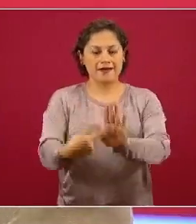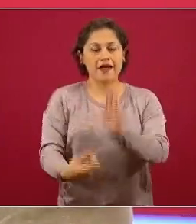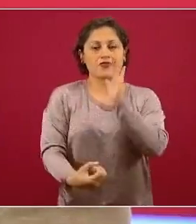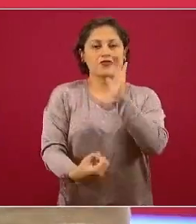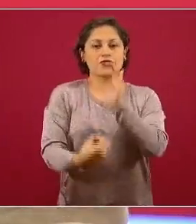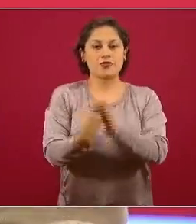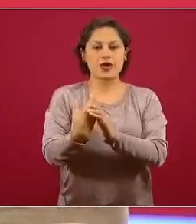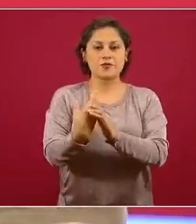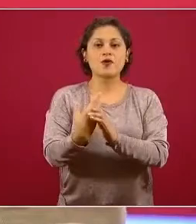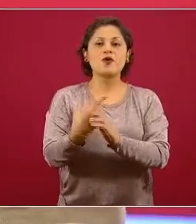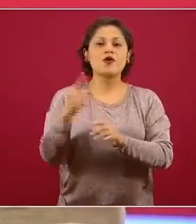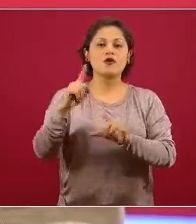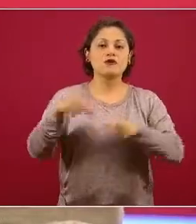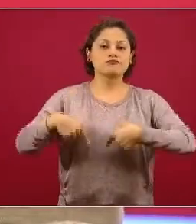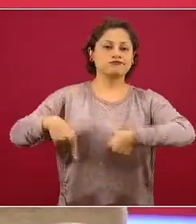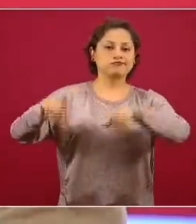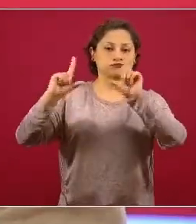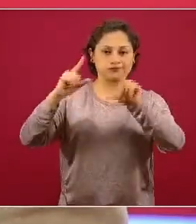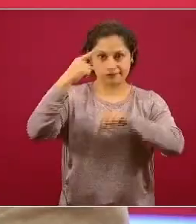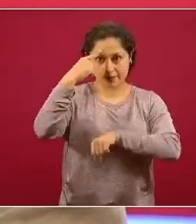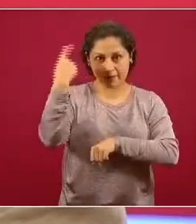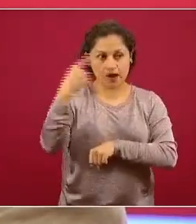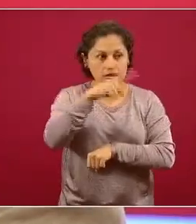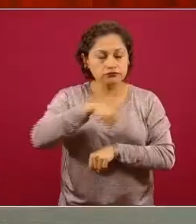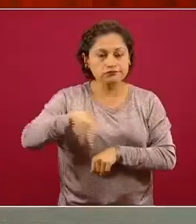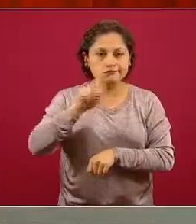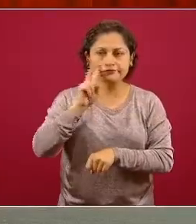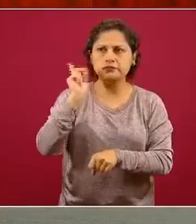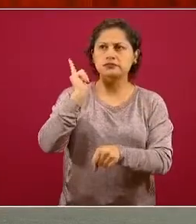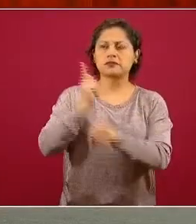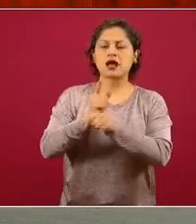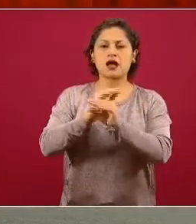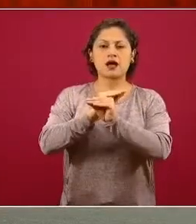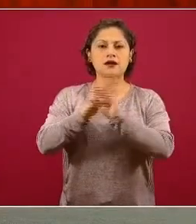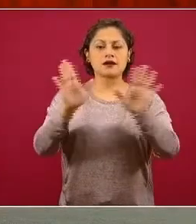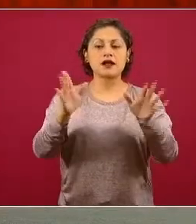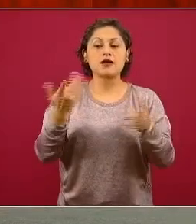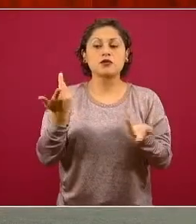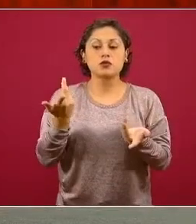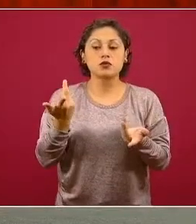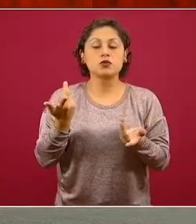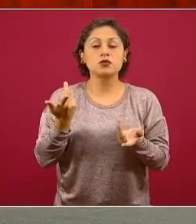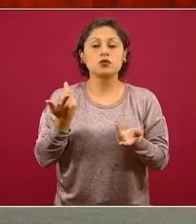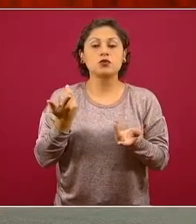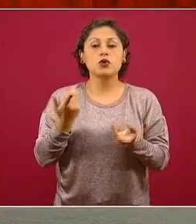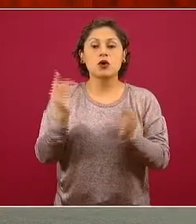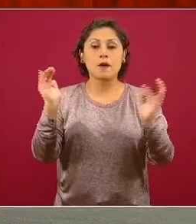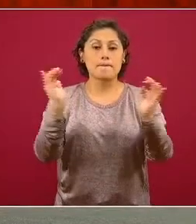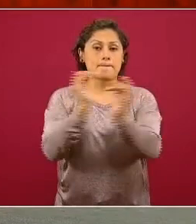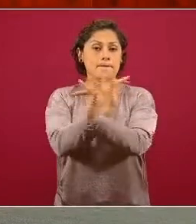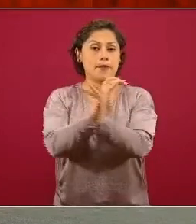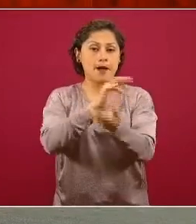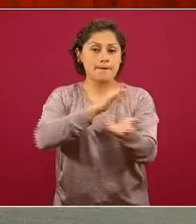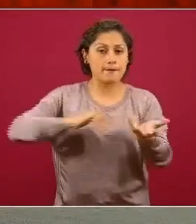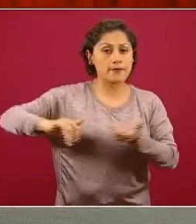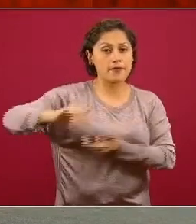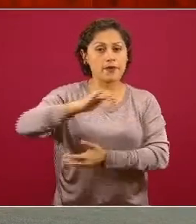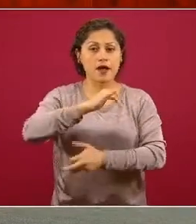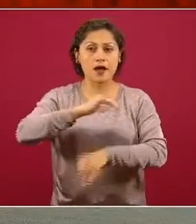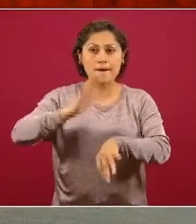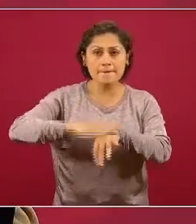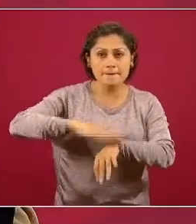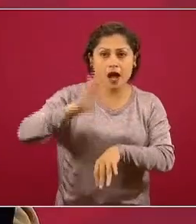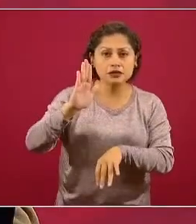de movilidad, que nos permite identificar en una sola imagen dónde existe mayor movilidad o dónde se ha logrado